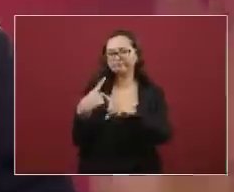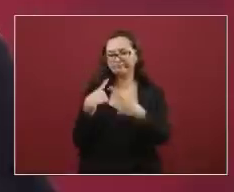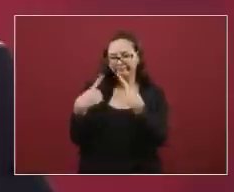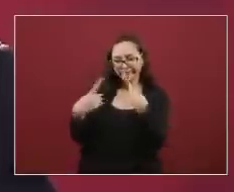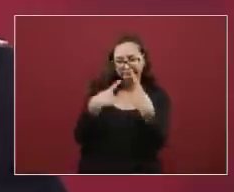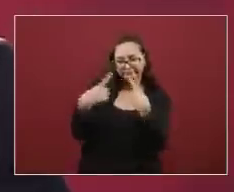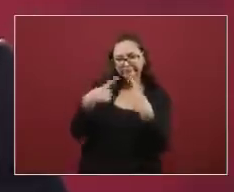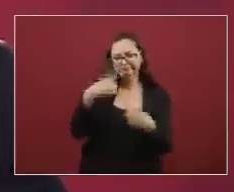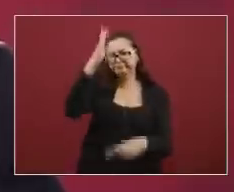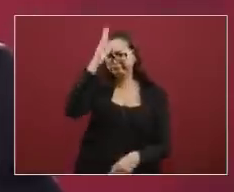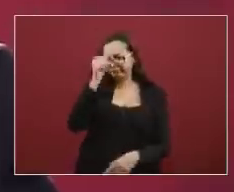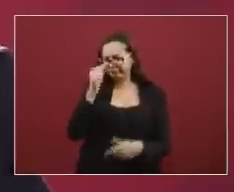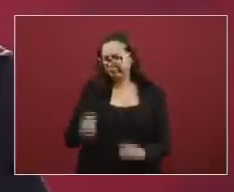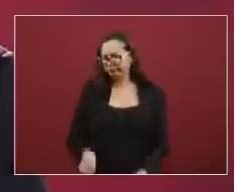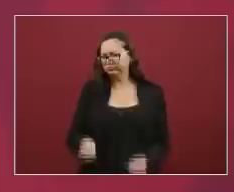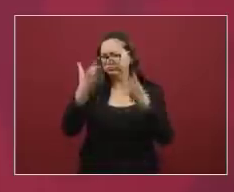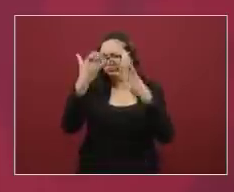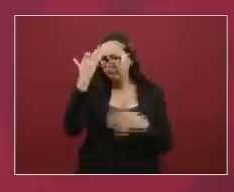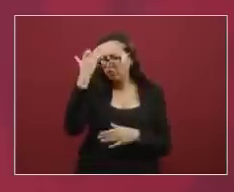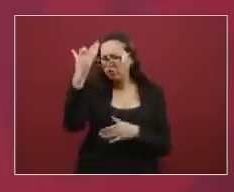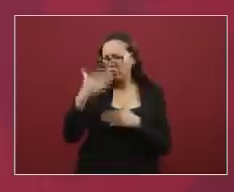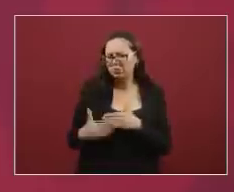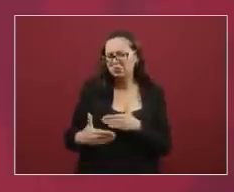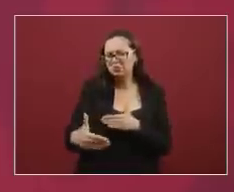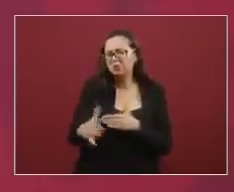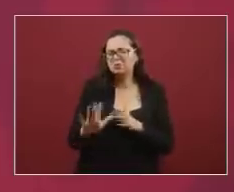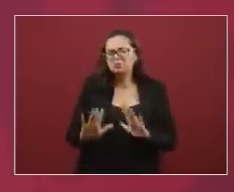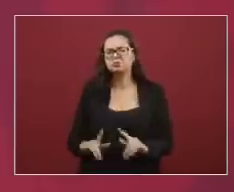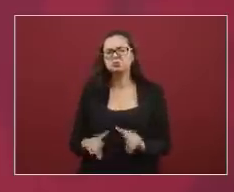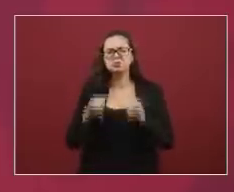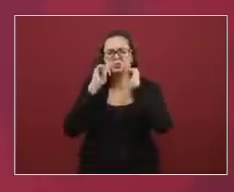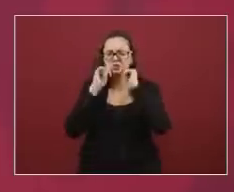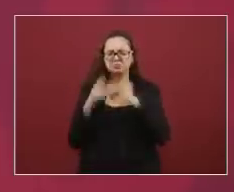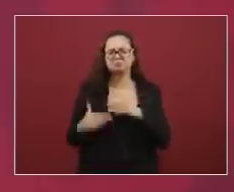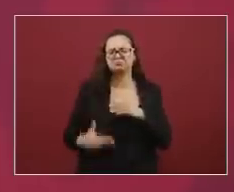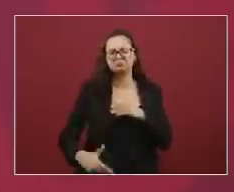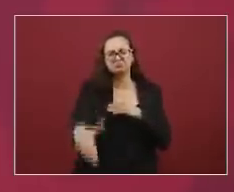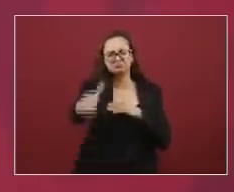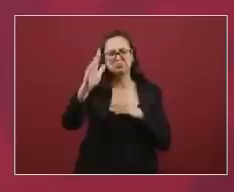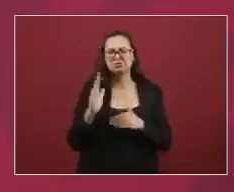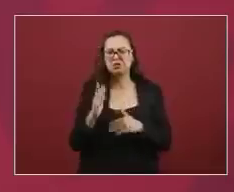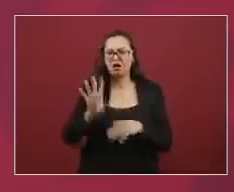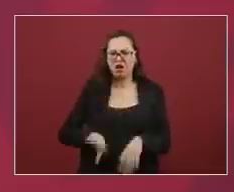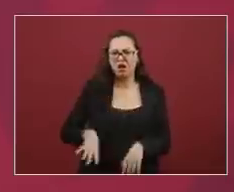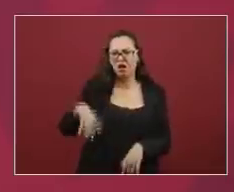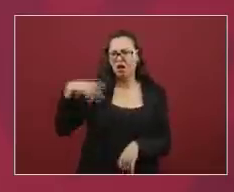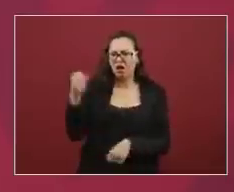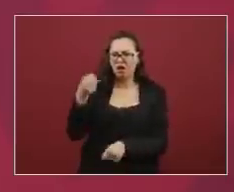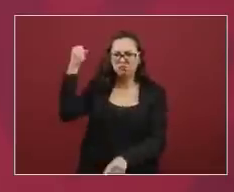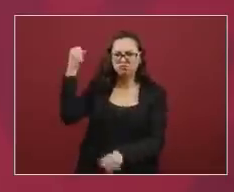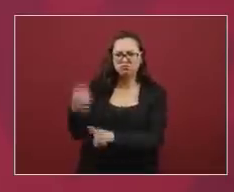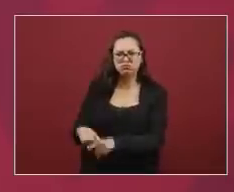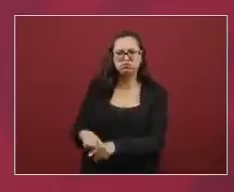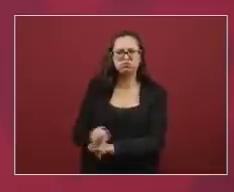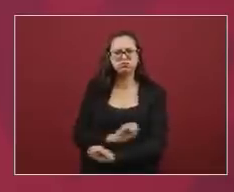El tiempo que sea necesario. Y no autoritarismo, no represión.